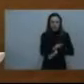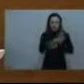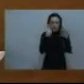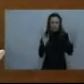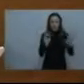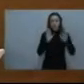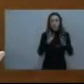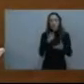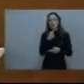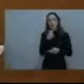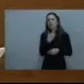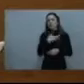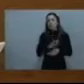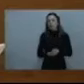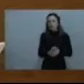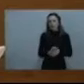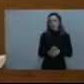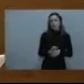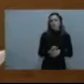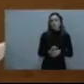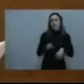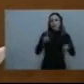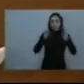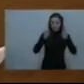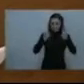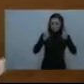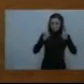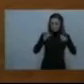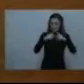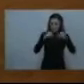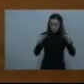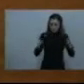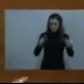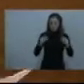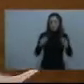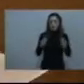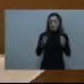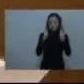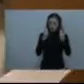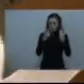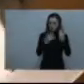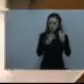¿puede decirse que verdaderamente este profesorado está formado para pensar en igualdad?